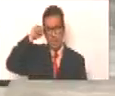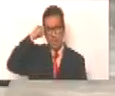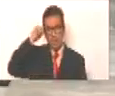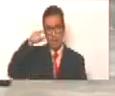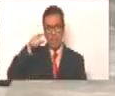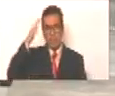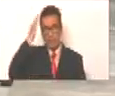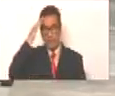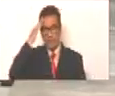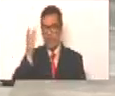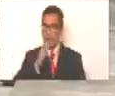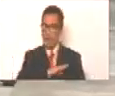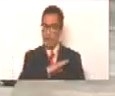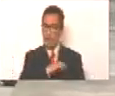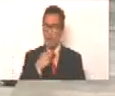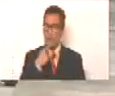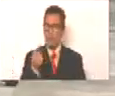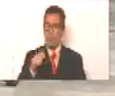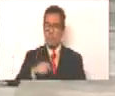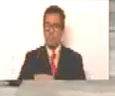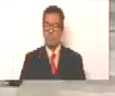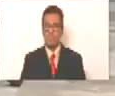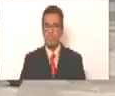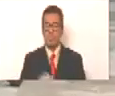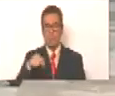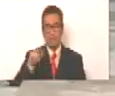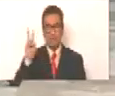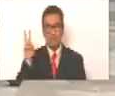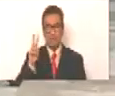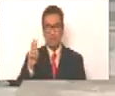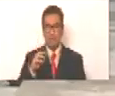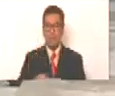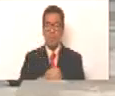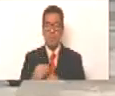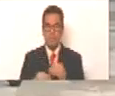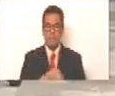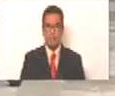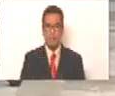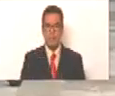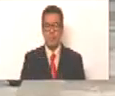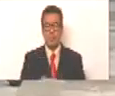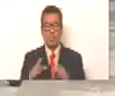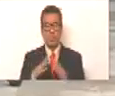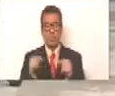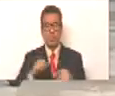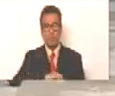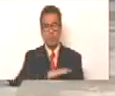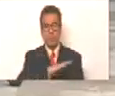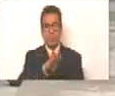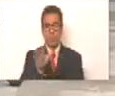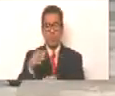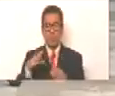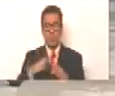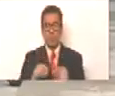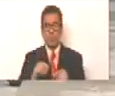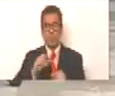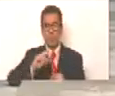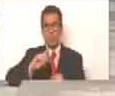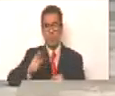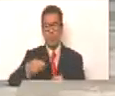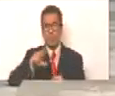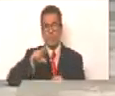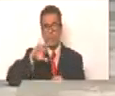yo, que Venezuela le correspondía todo el territorio, toda la península de La Guajira.